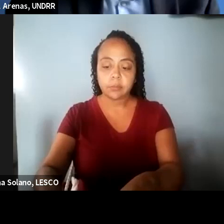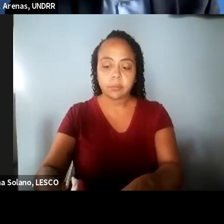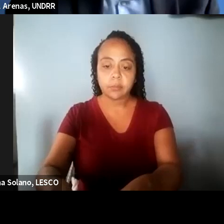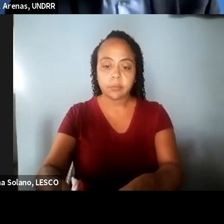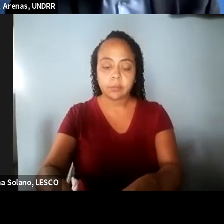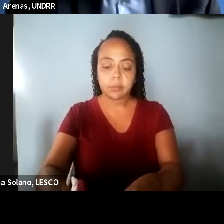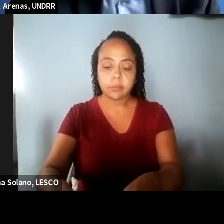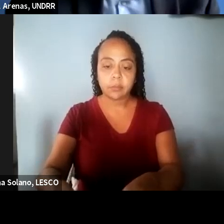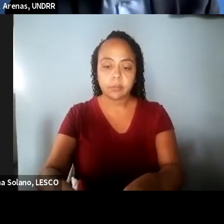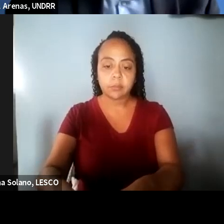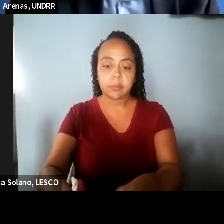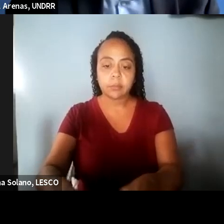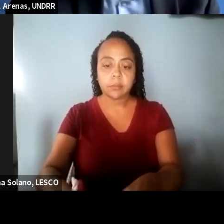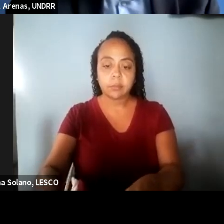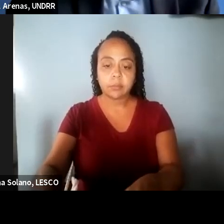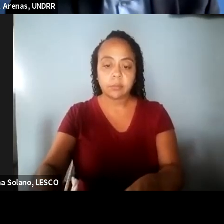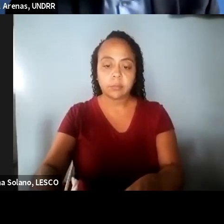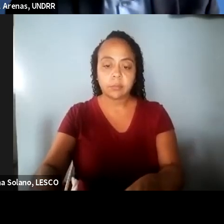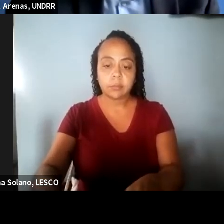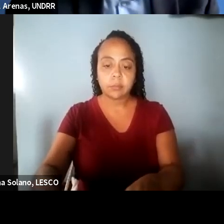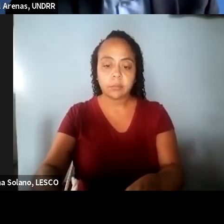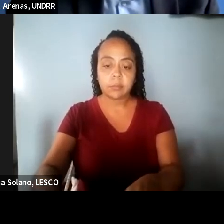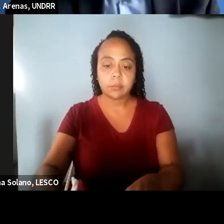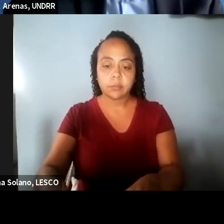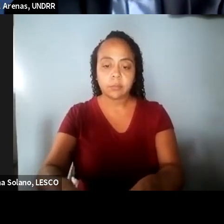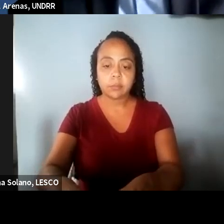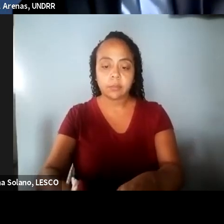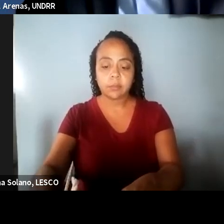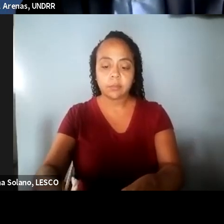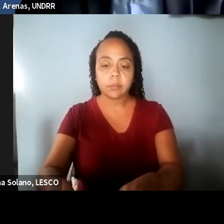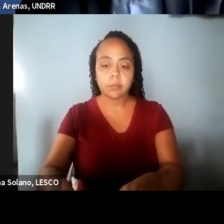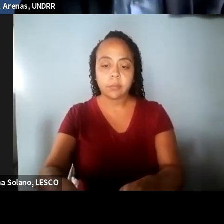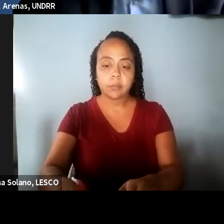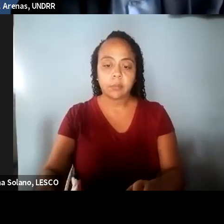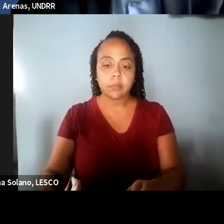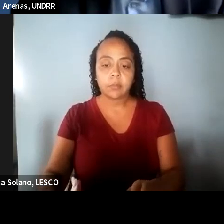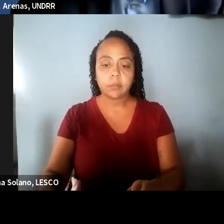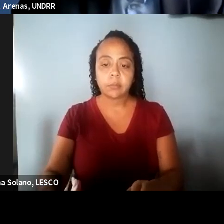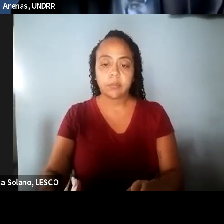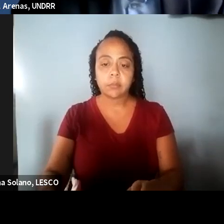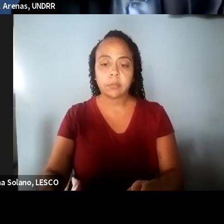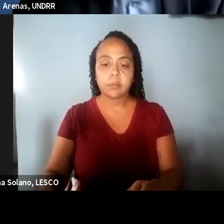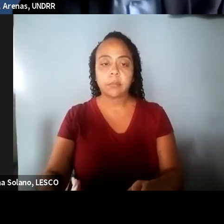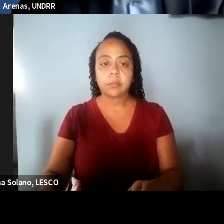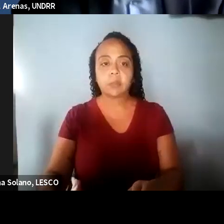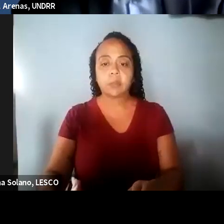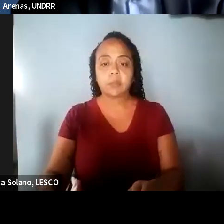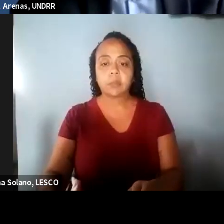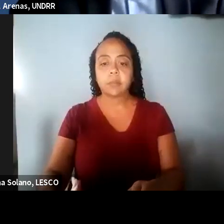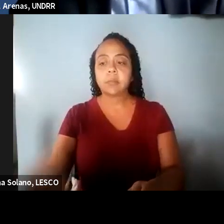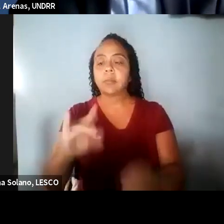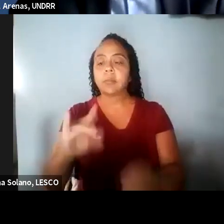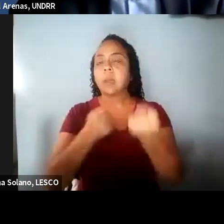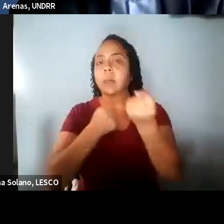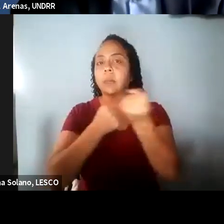molestos también con él con el gobierno y debo decirlo así porque yo decían tengo vacunas para nosotros también apoyar y nosotros les decíamos